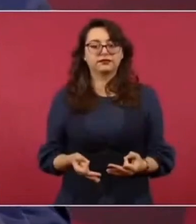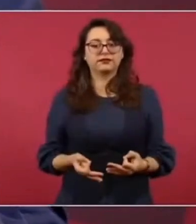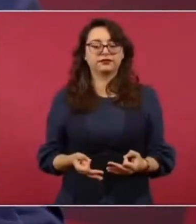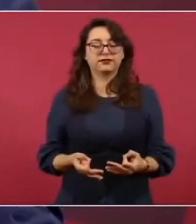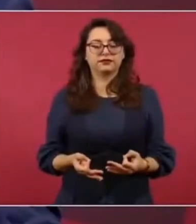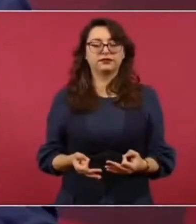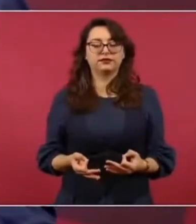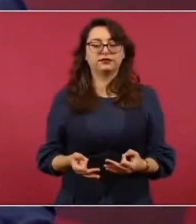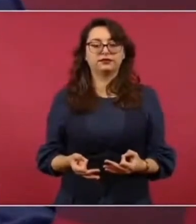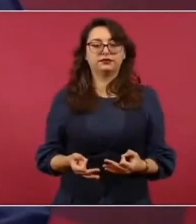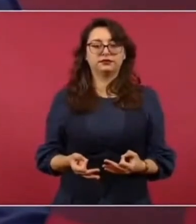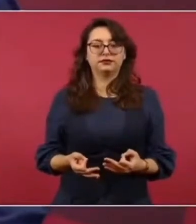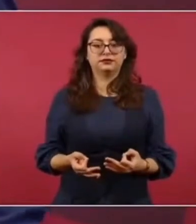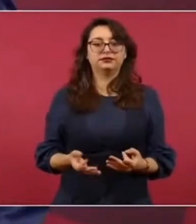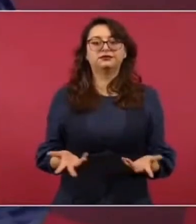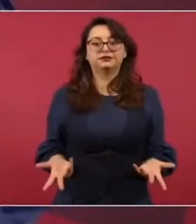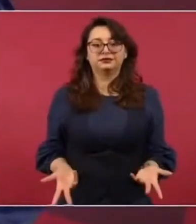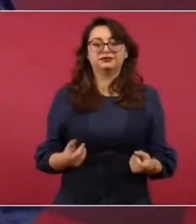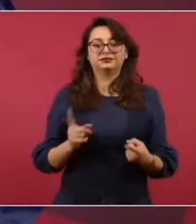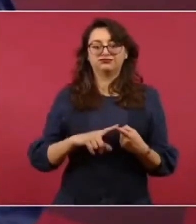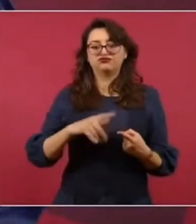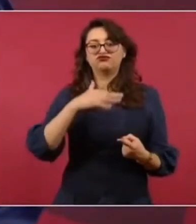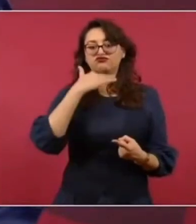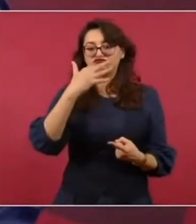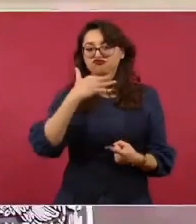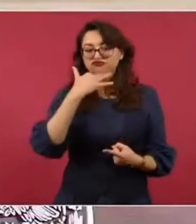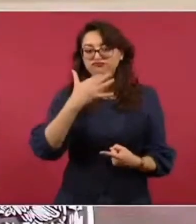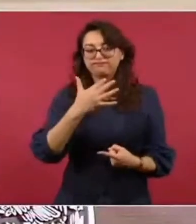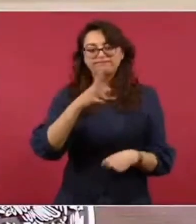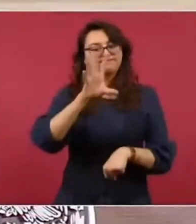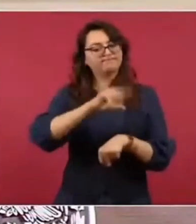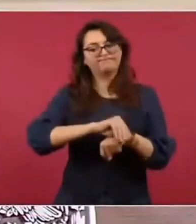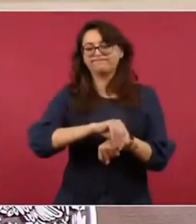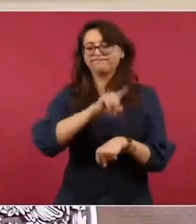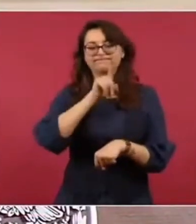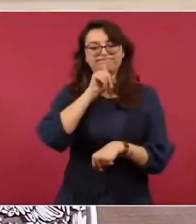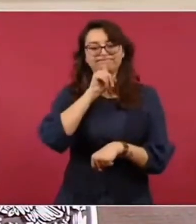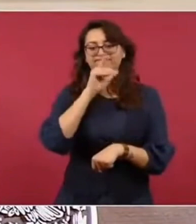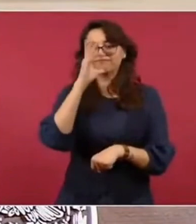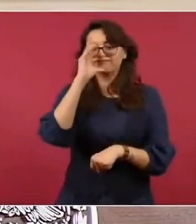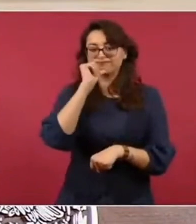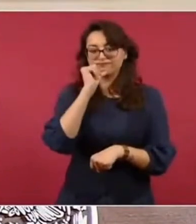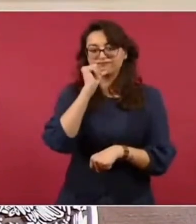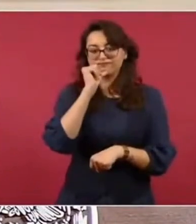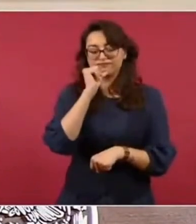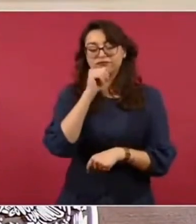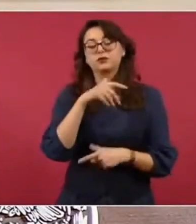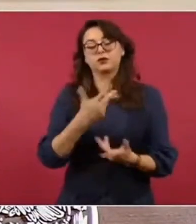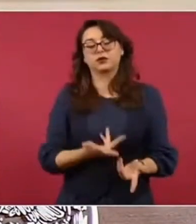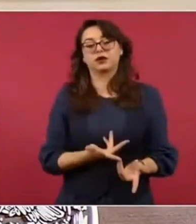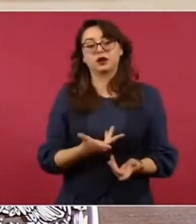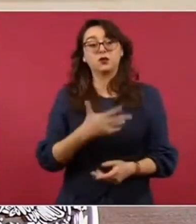importante, no permitir la corrupción, porque eso es lo que más nos ayuda.